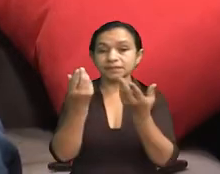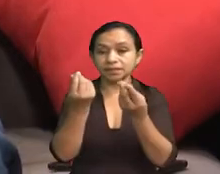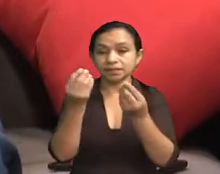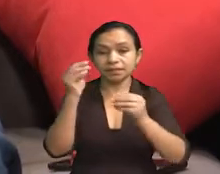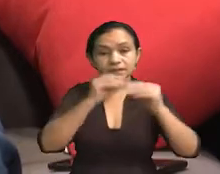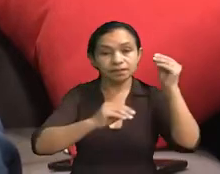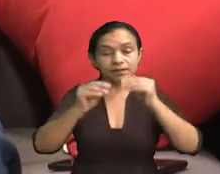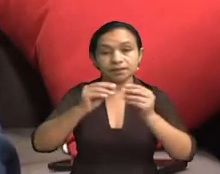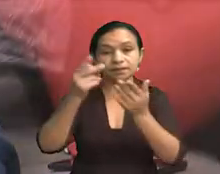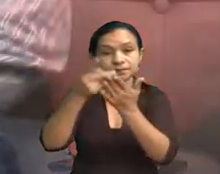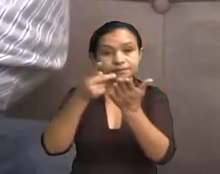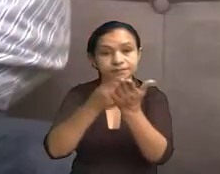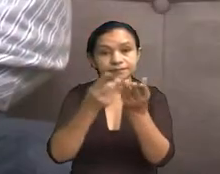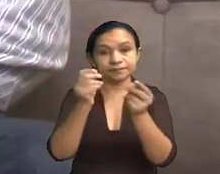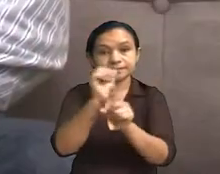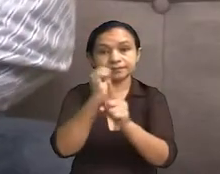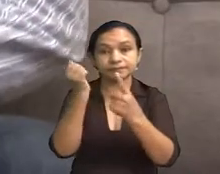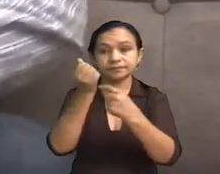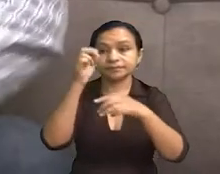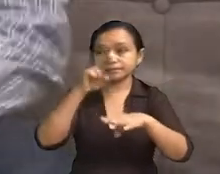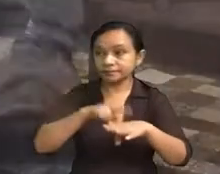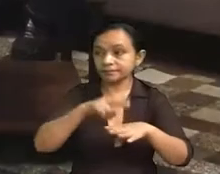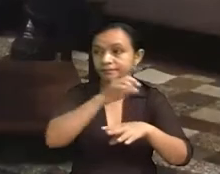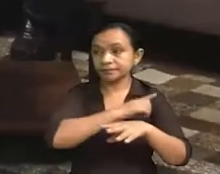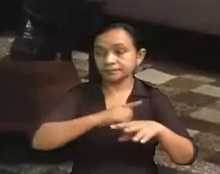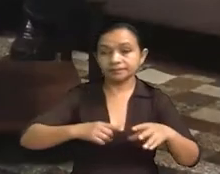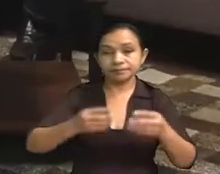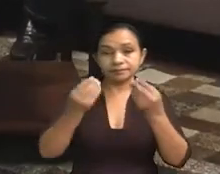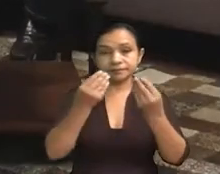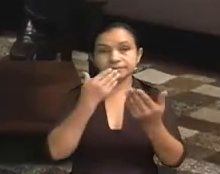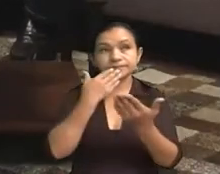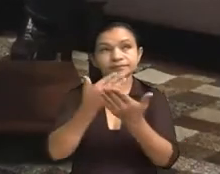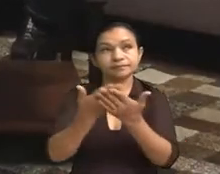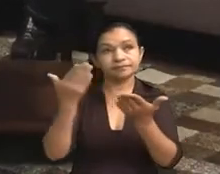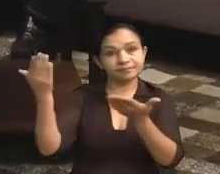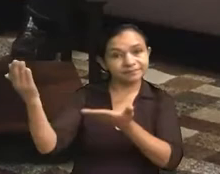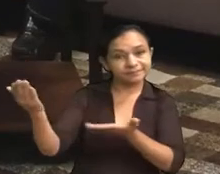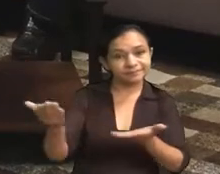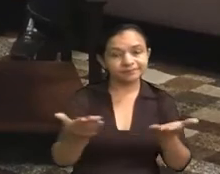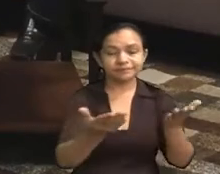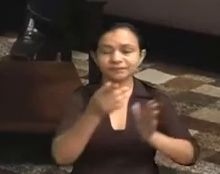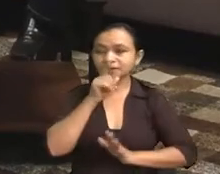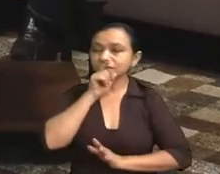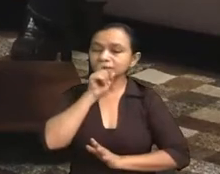de la Asamblea Nacional. Diputado, bienvenido, muchas gracias por estar con nosotros. Un placer siempre.